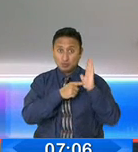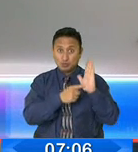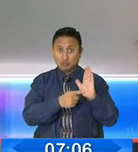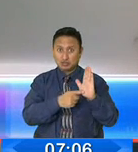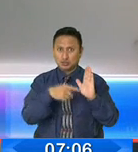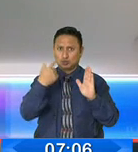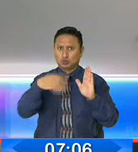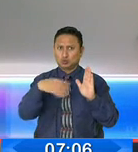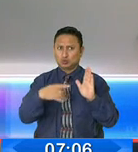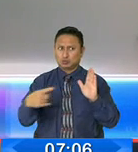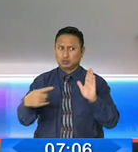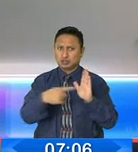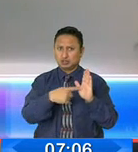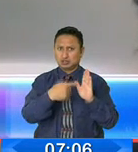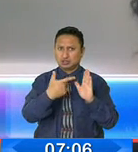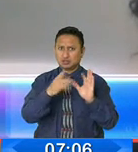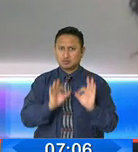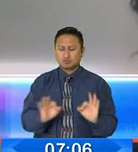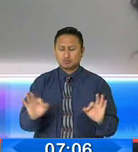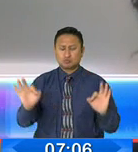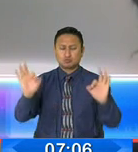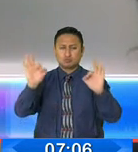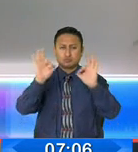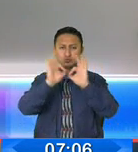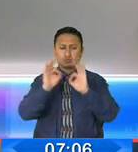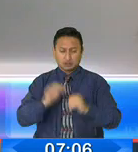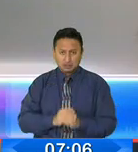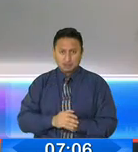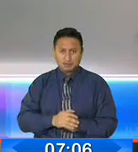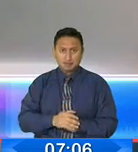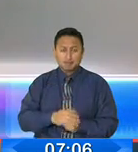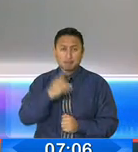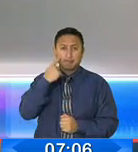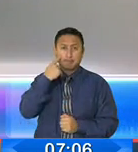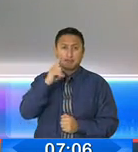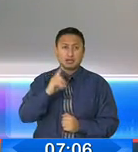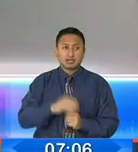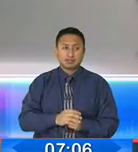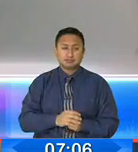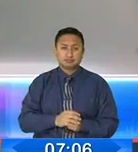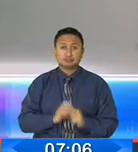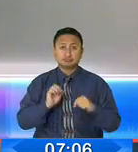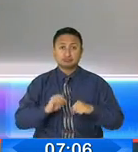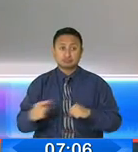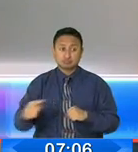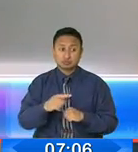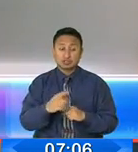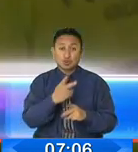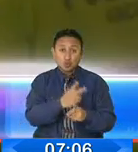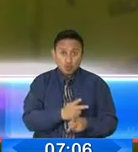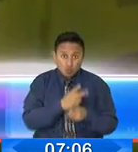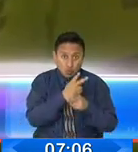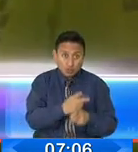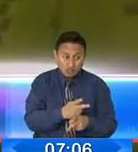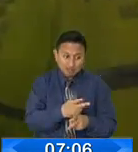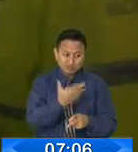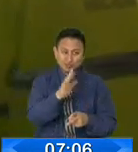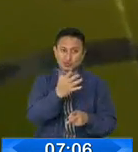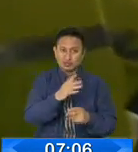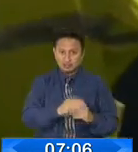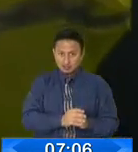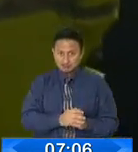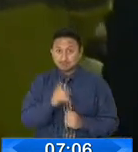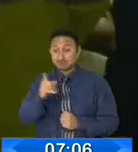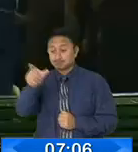yo creo que ese es un punto de inflexión bien importante para evidenciar justamente la falta de protección. Analistas creen